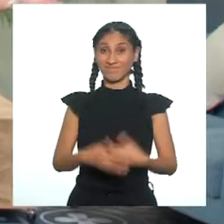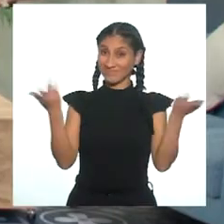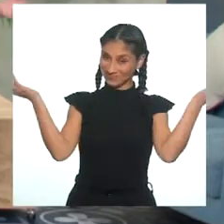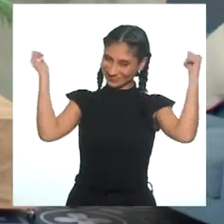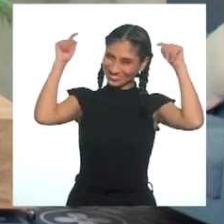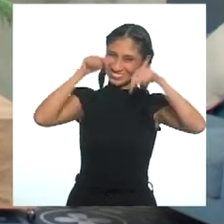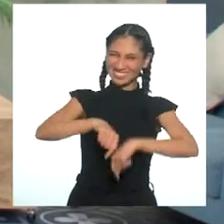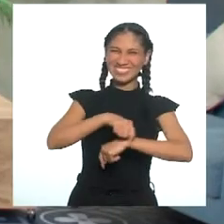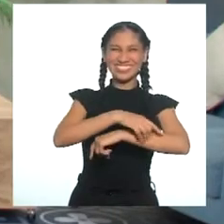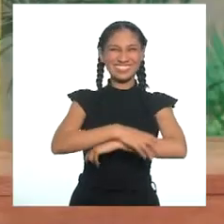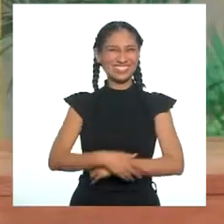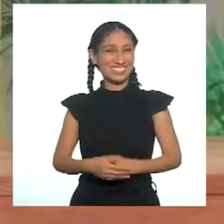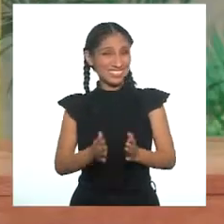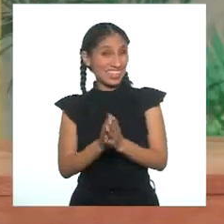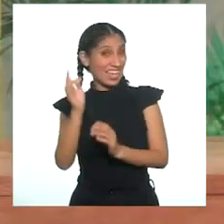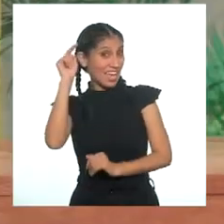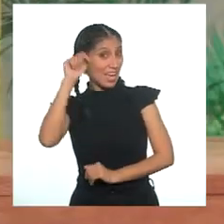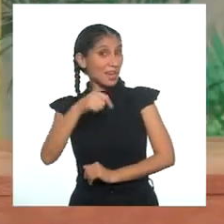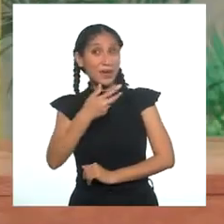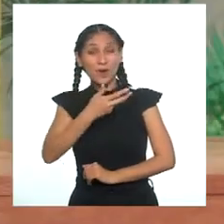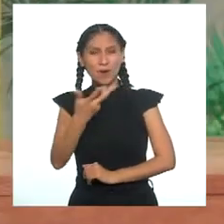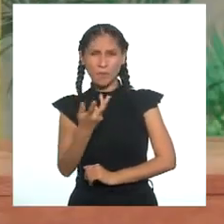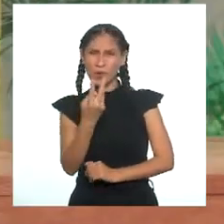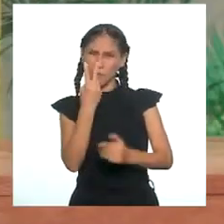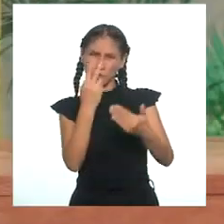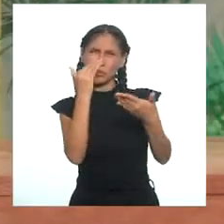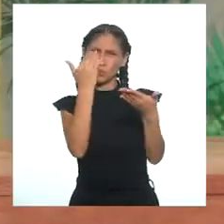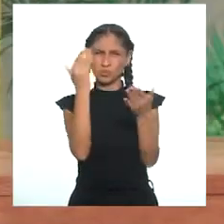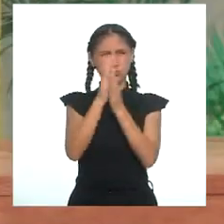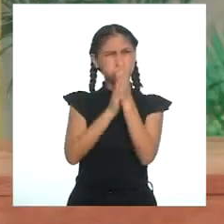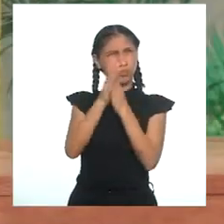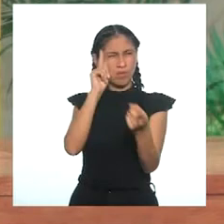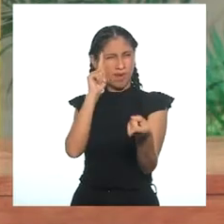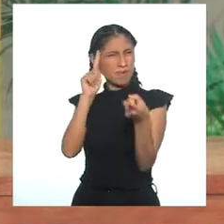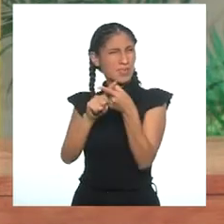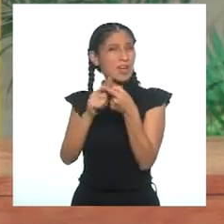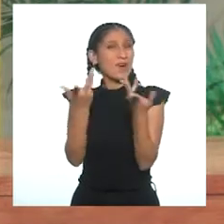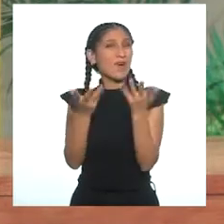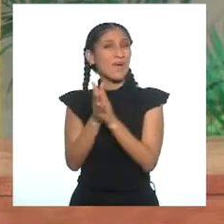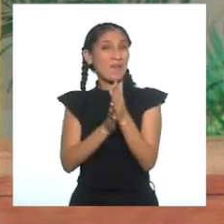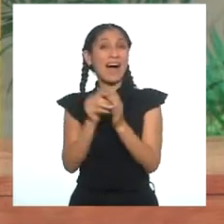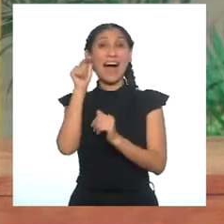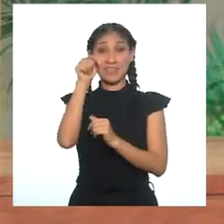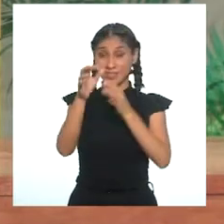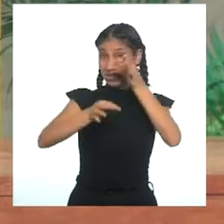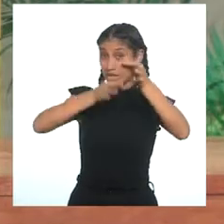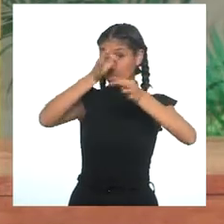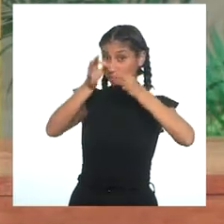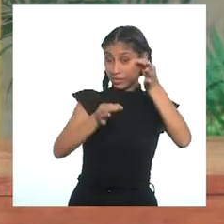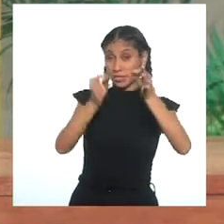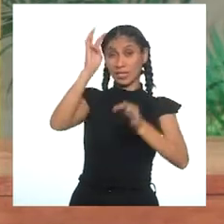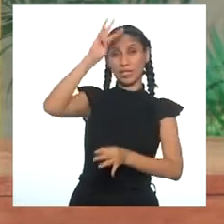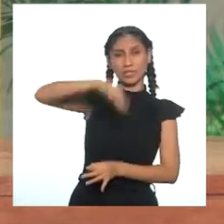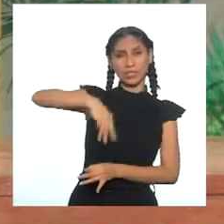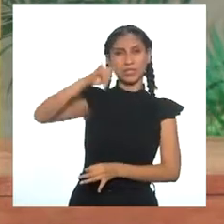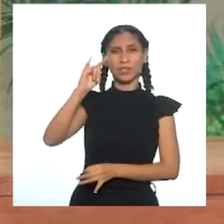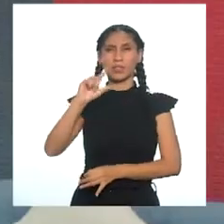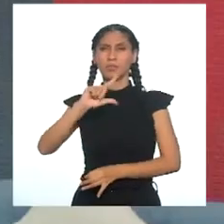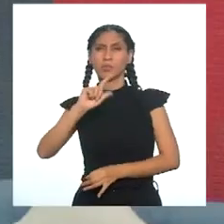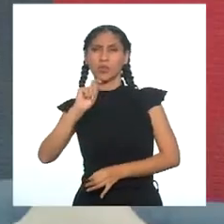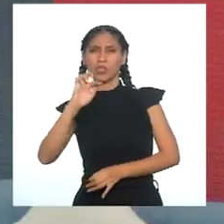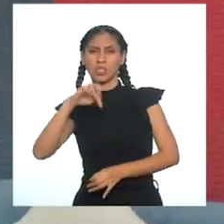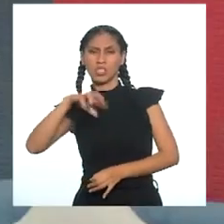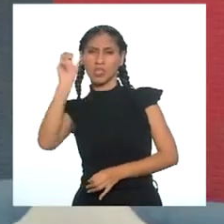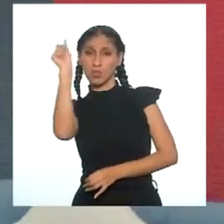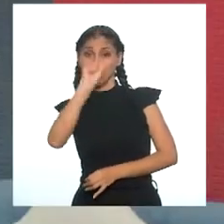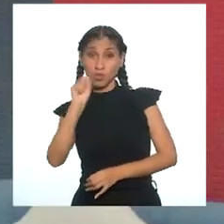Ya estamos de regreso. En este programa nos hemos propuesto explicarte cómo realizar conversiones de múltiplos y submúltiplos.